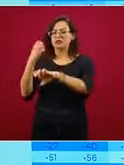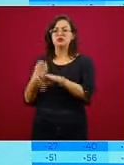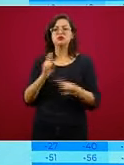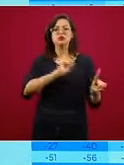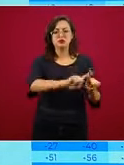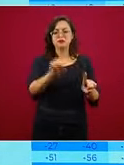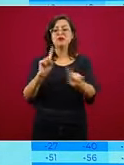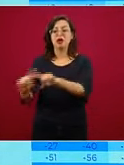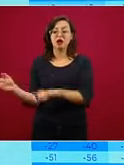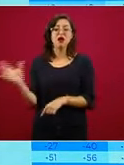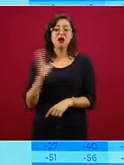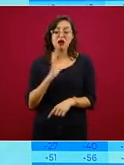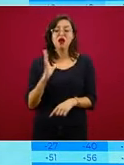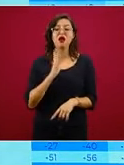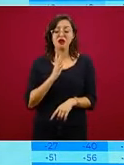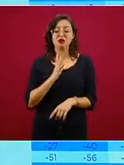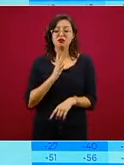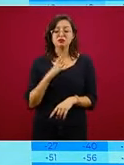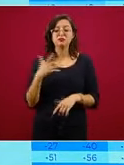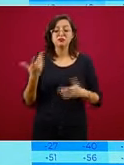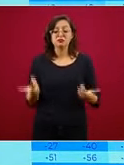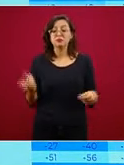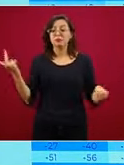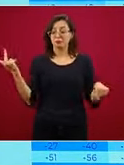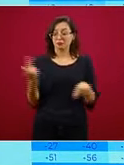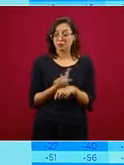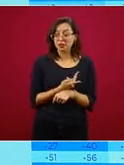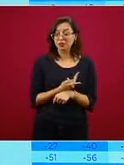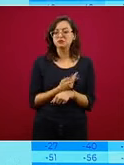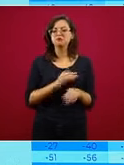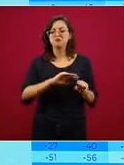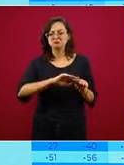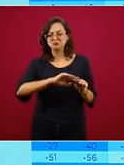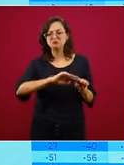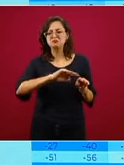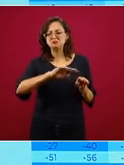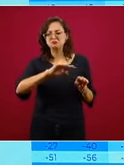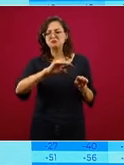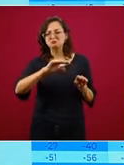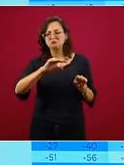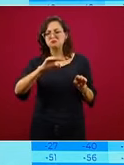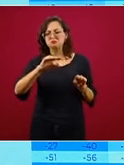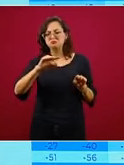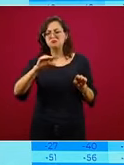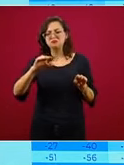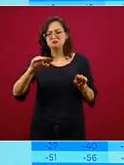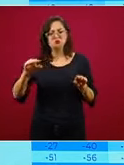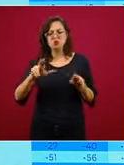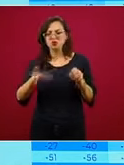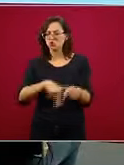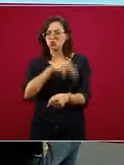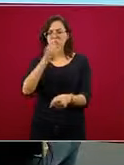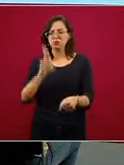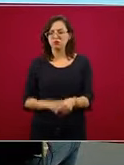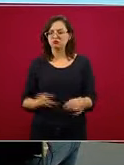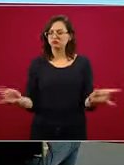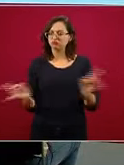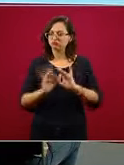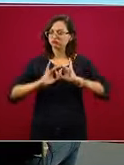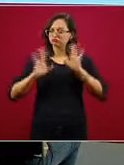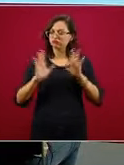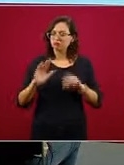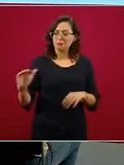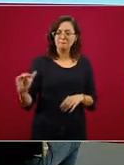presentando, en donde cuando es la curva epidémica esperada, ya sabíamos que la íbamos a tener. Cuando es un